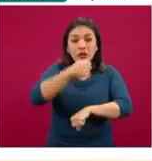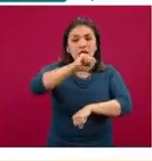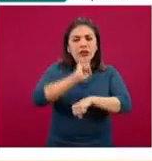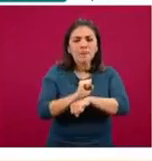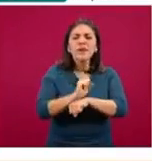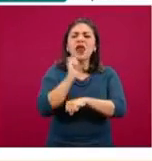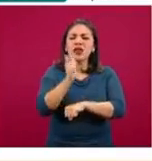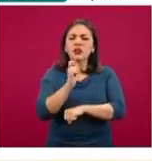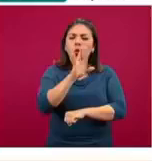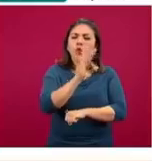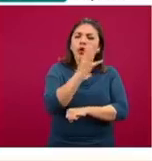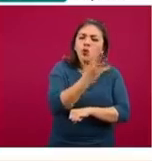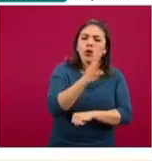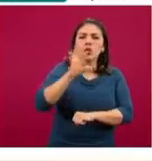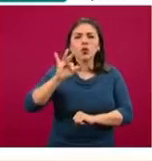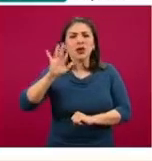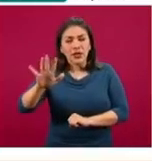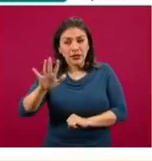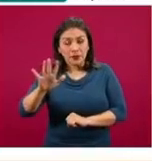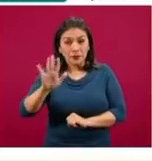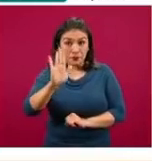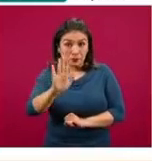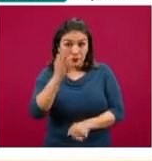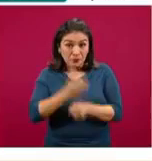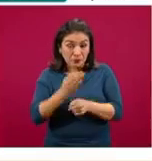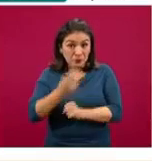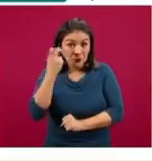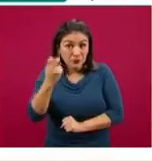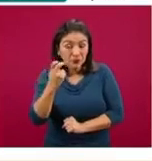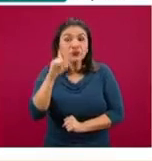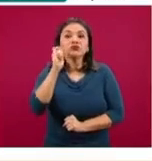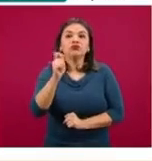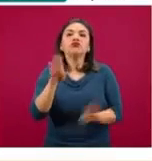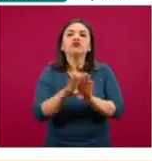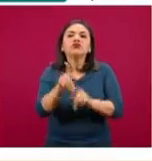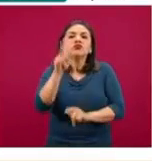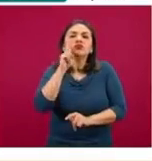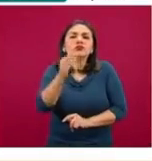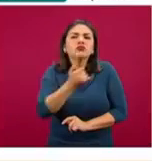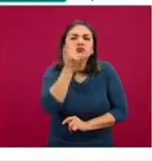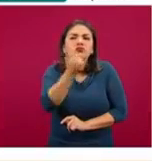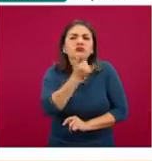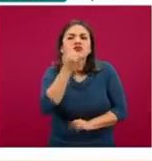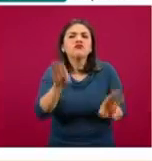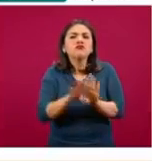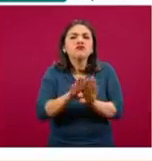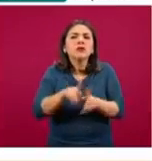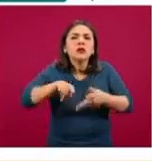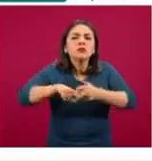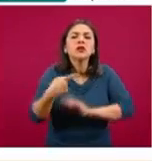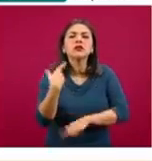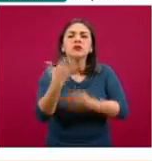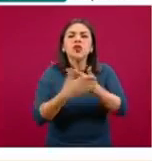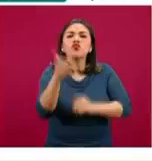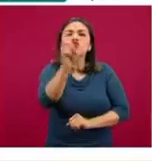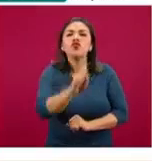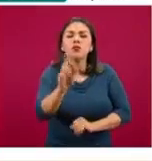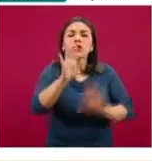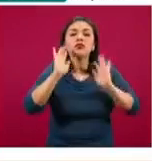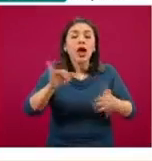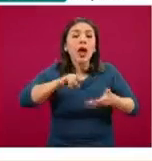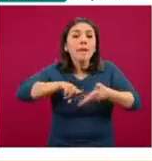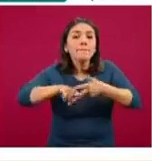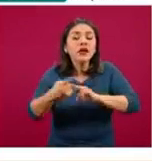semanas 44 y 45, y esto de alguna manera lo veníamos comentando desde que el domingo se